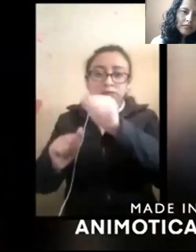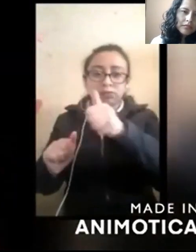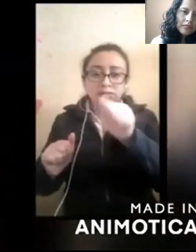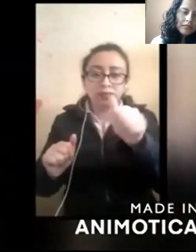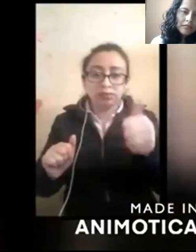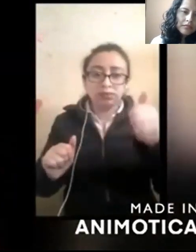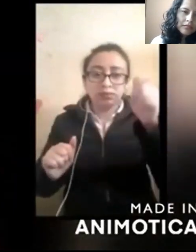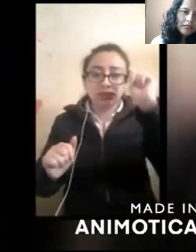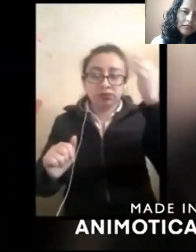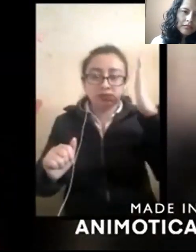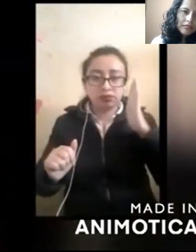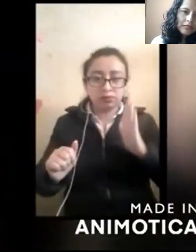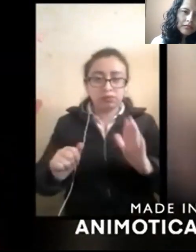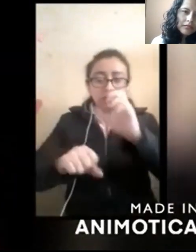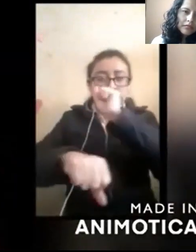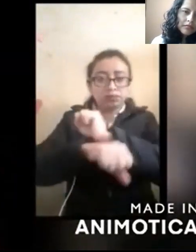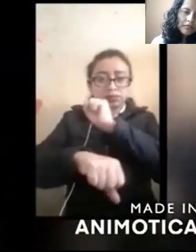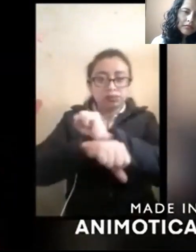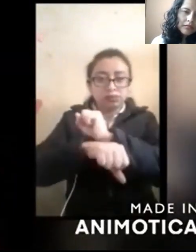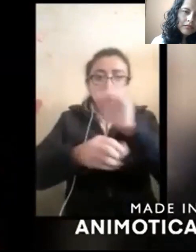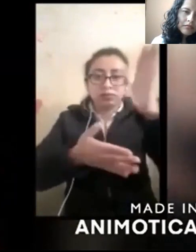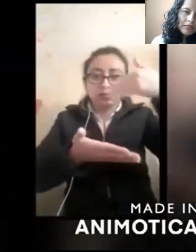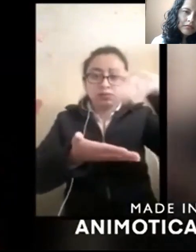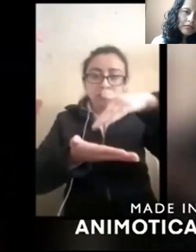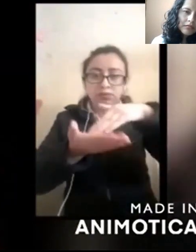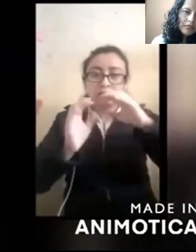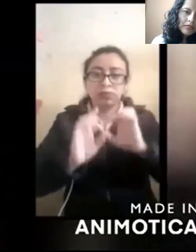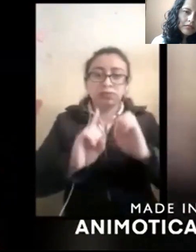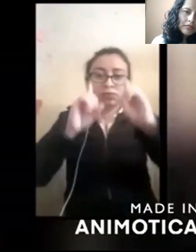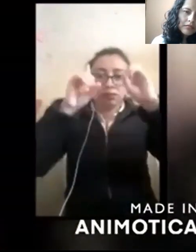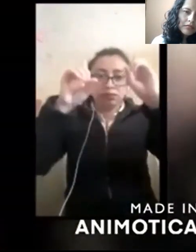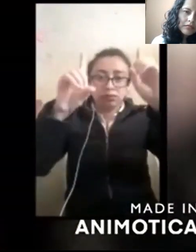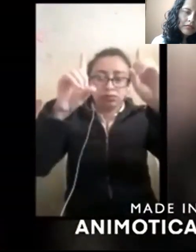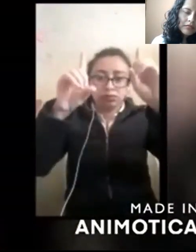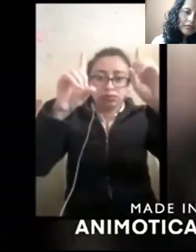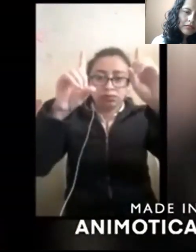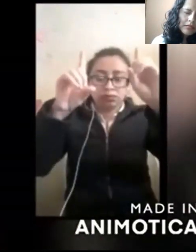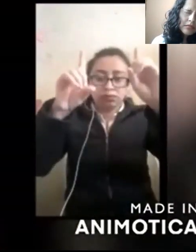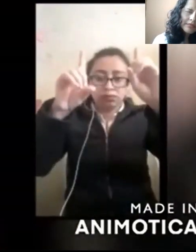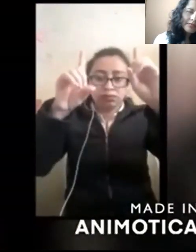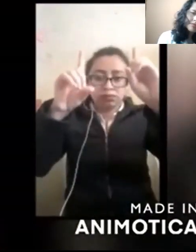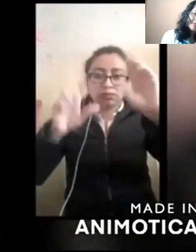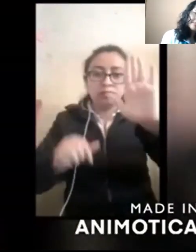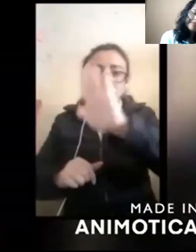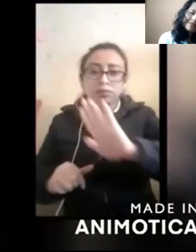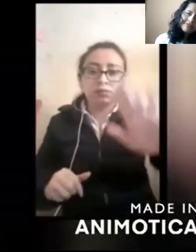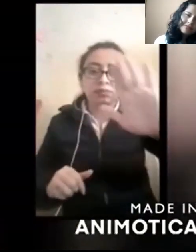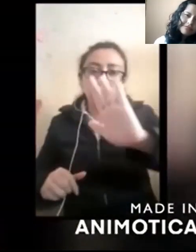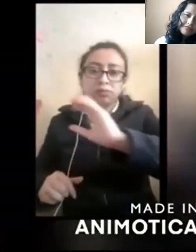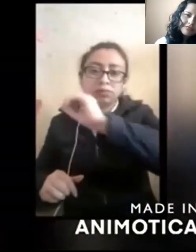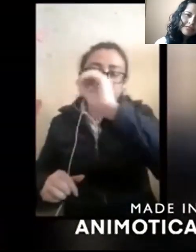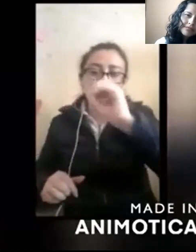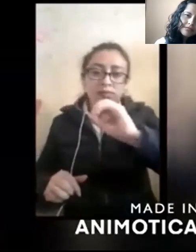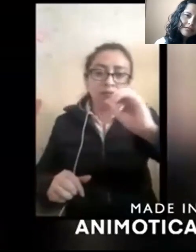Muy buenos días a cada una de las maestras que trabajan en el Centro Educativo Benemérito